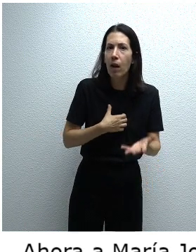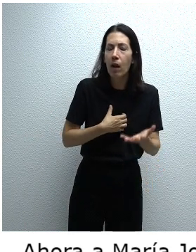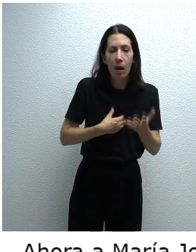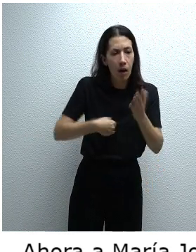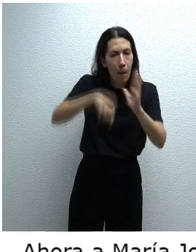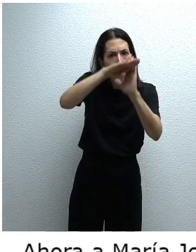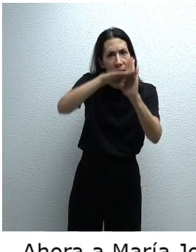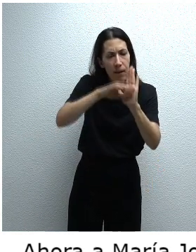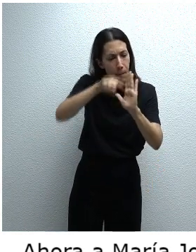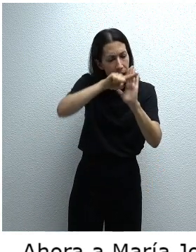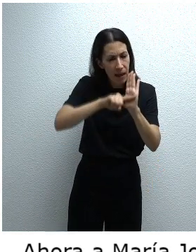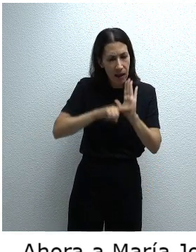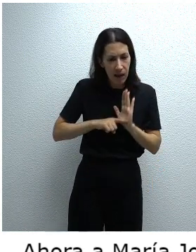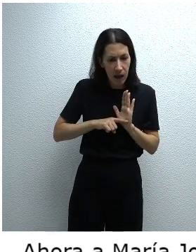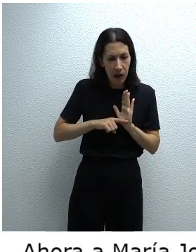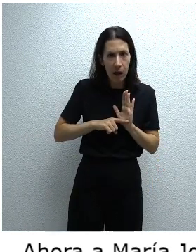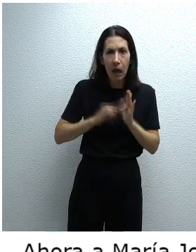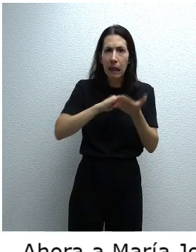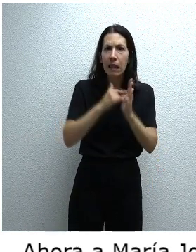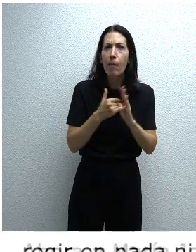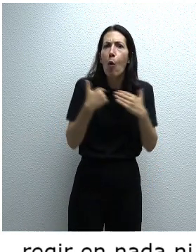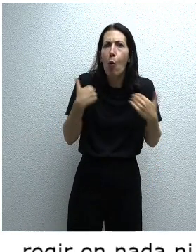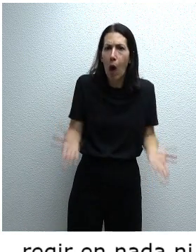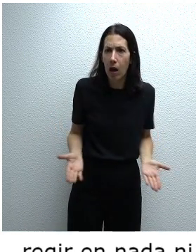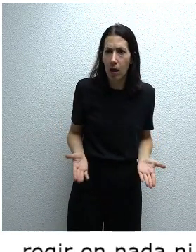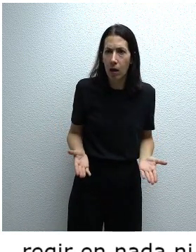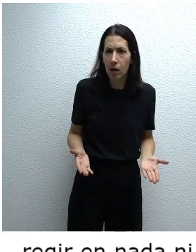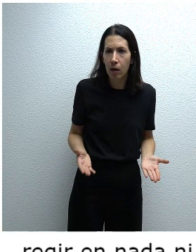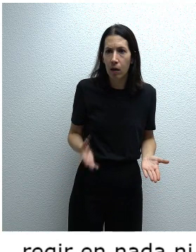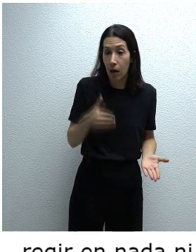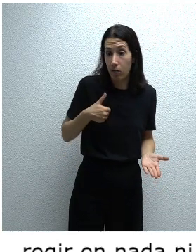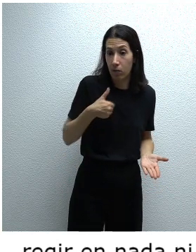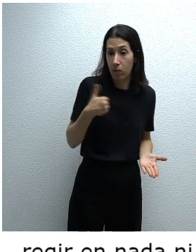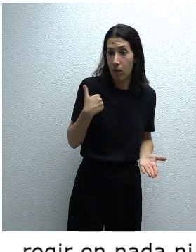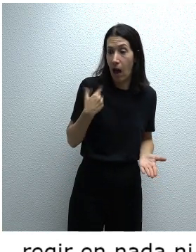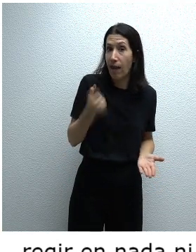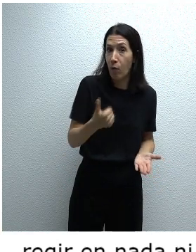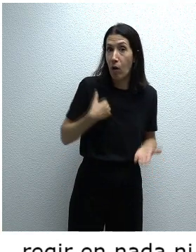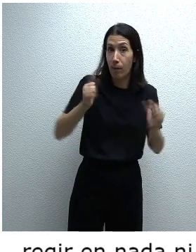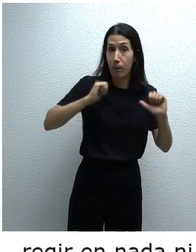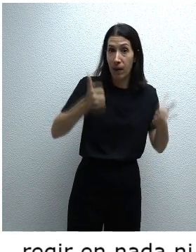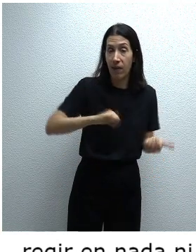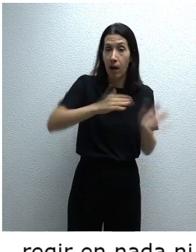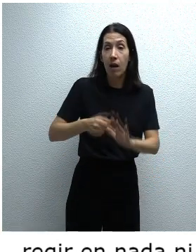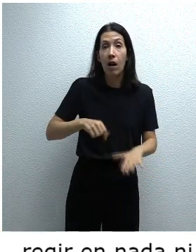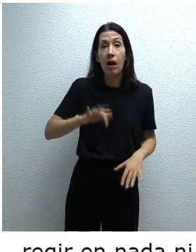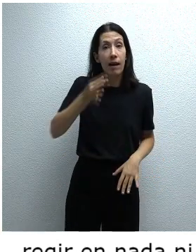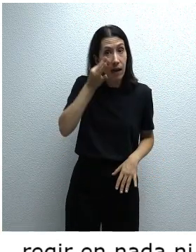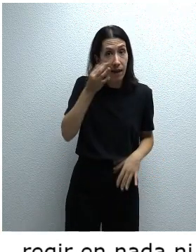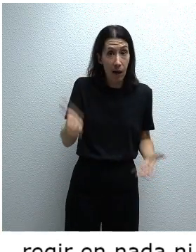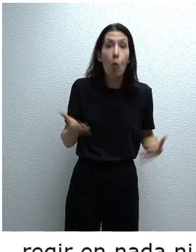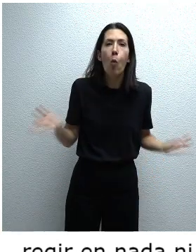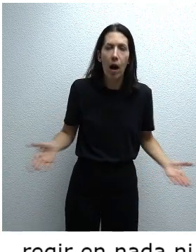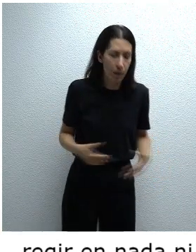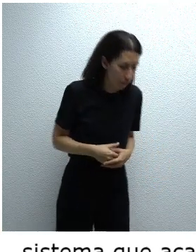que acaba de entrar en vigor? Porque entró en vigor ahora a principios de septiembre. Sí. Bueno, me ha encantado la intervención